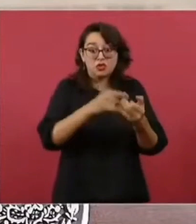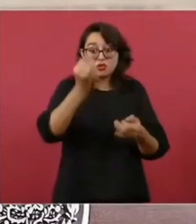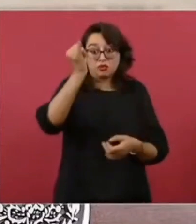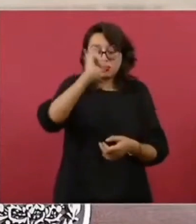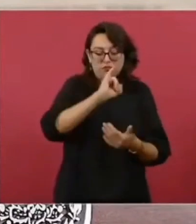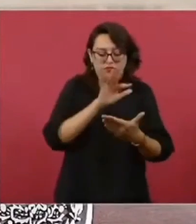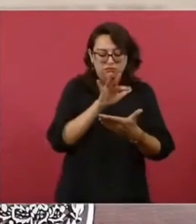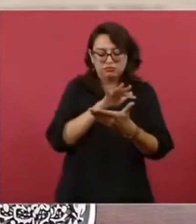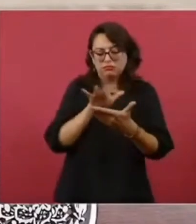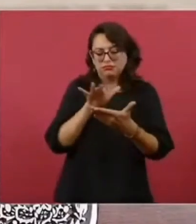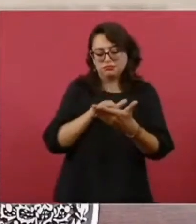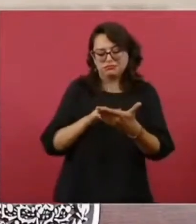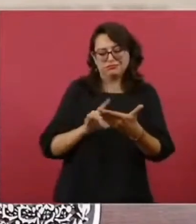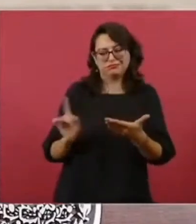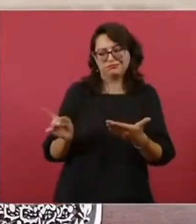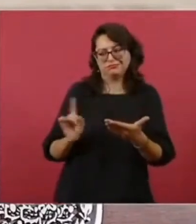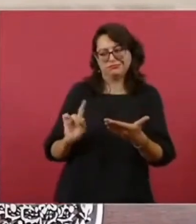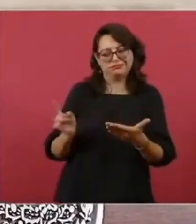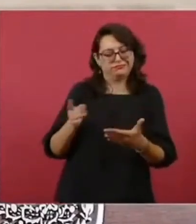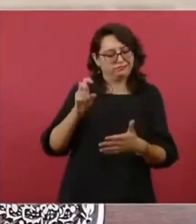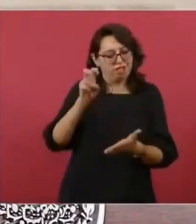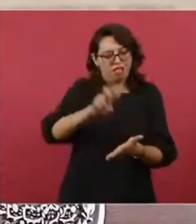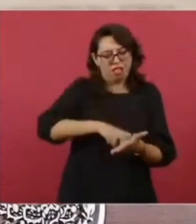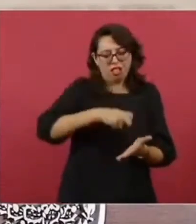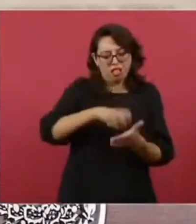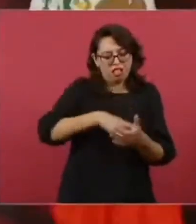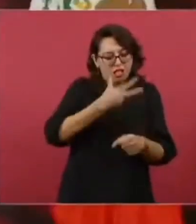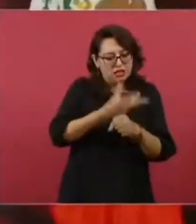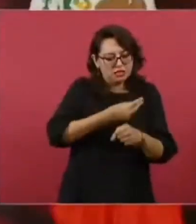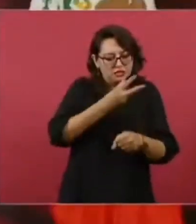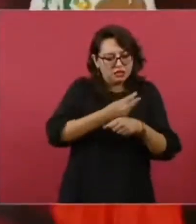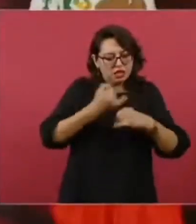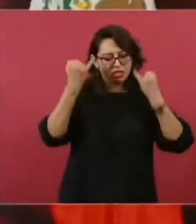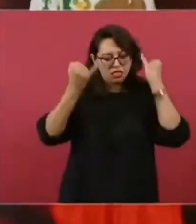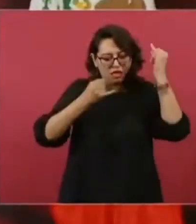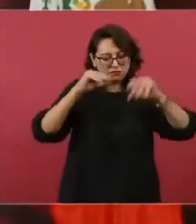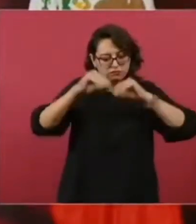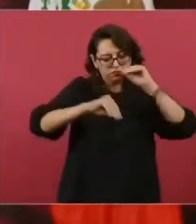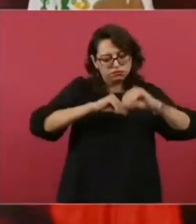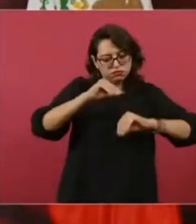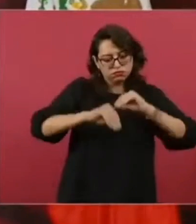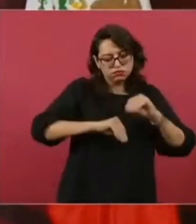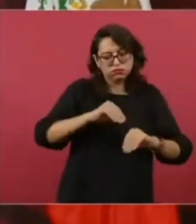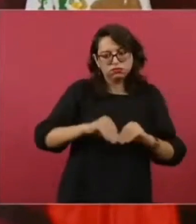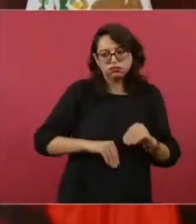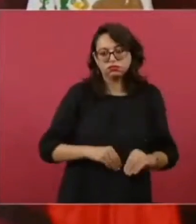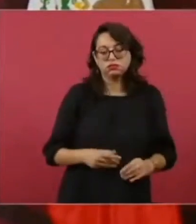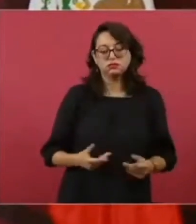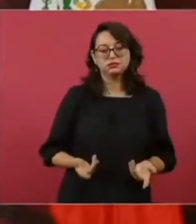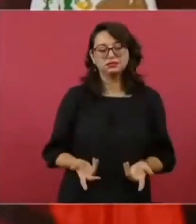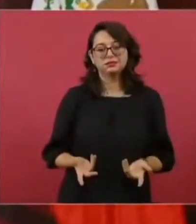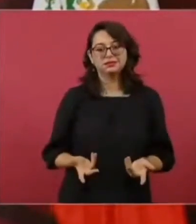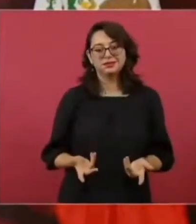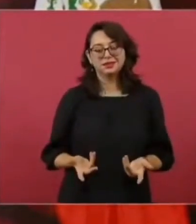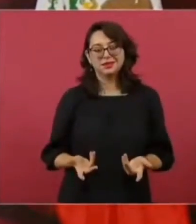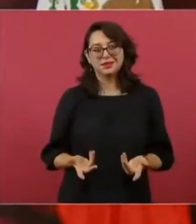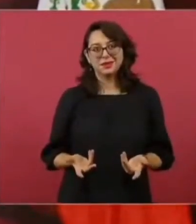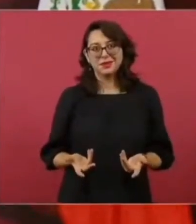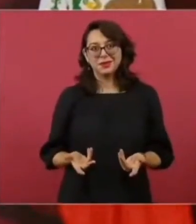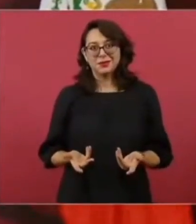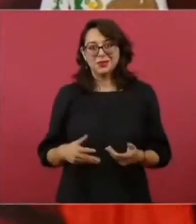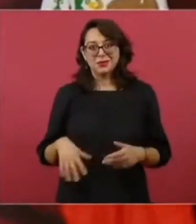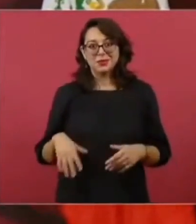arriba. Y los de arriba dicen, no, es que no podemos